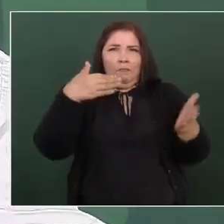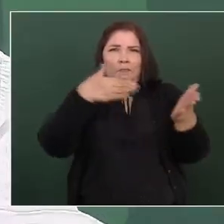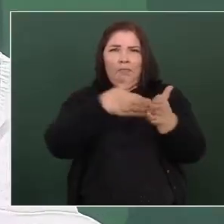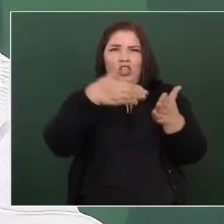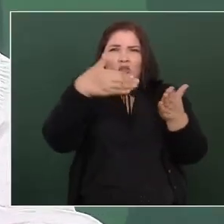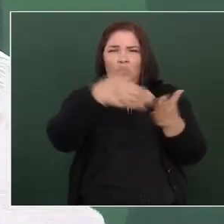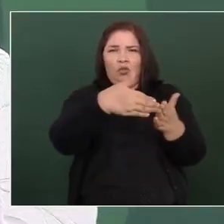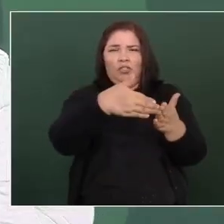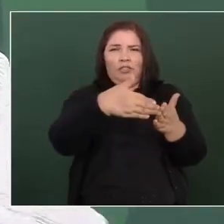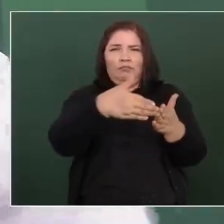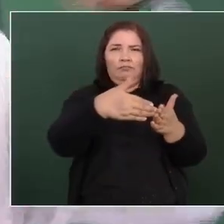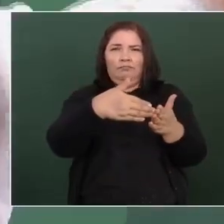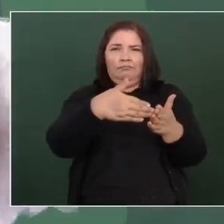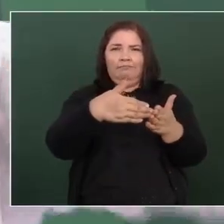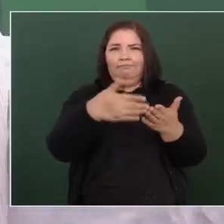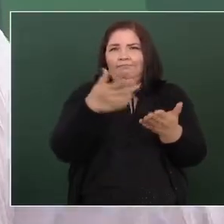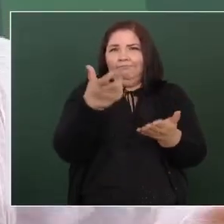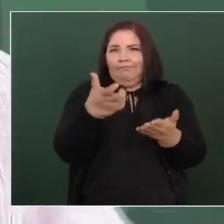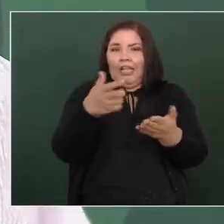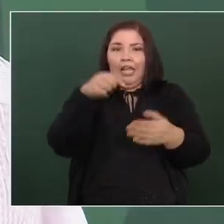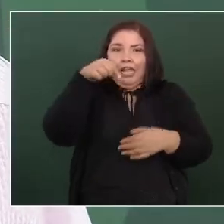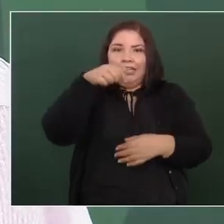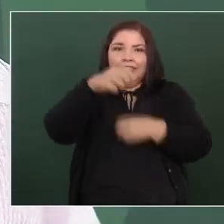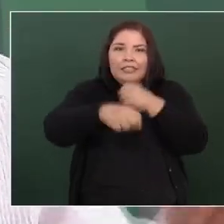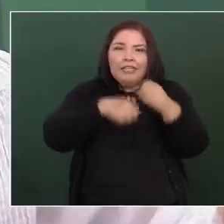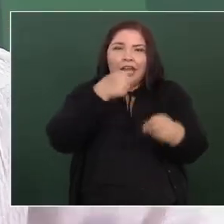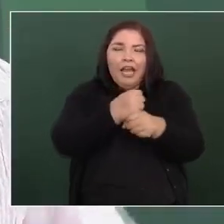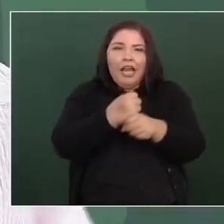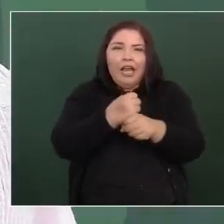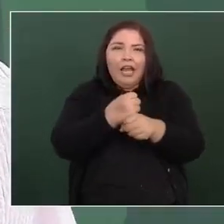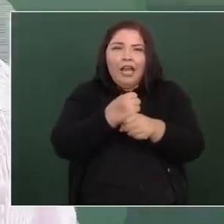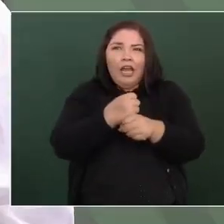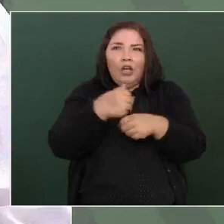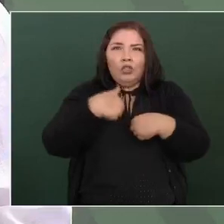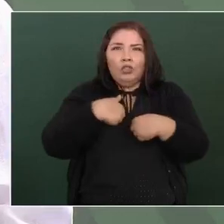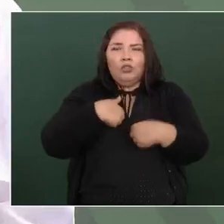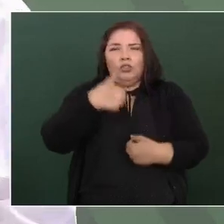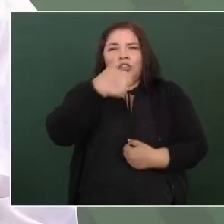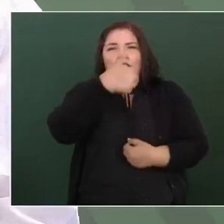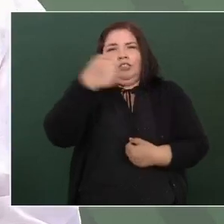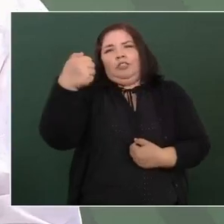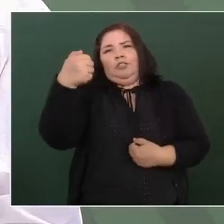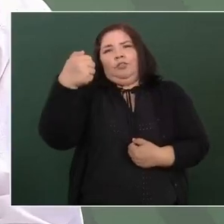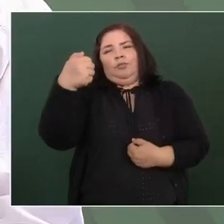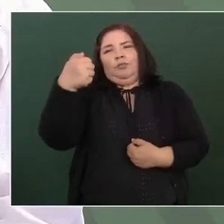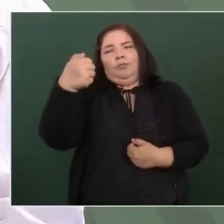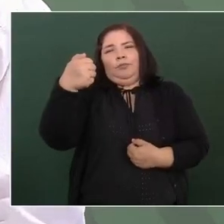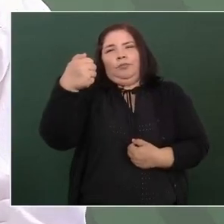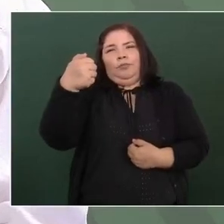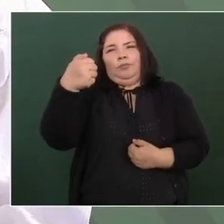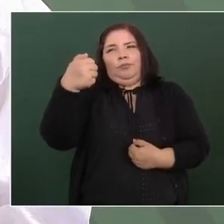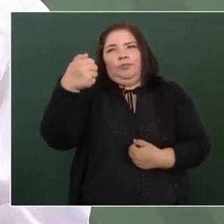3,600 millones. Y este año vamos a ejercer 600.